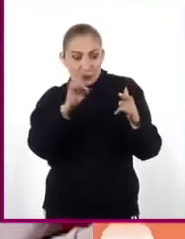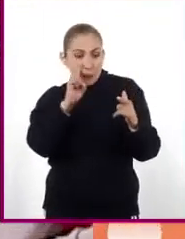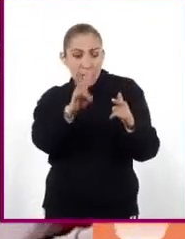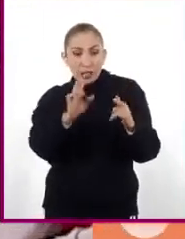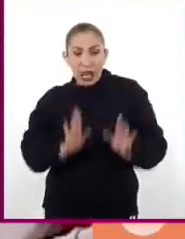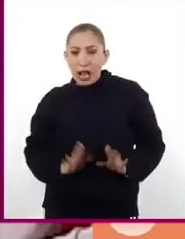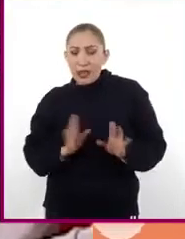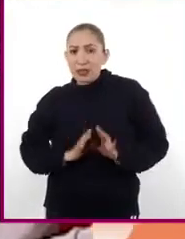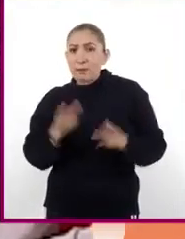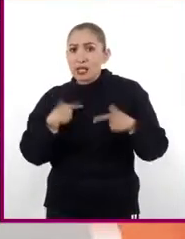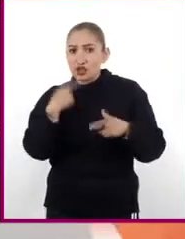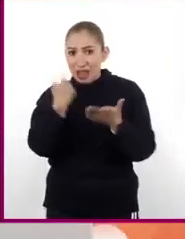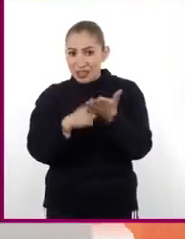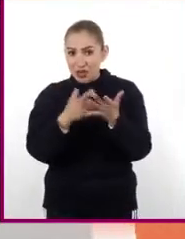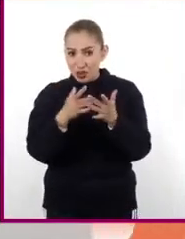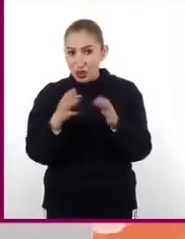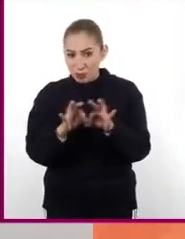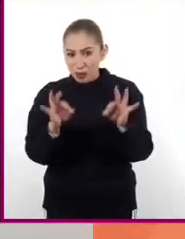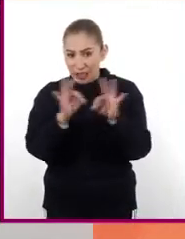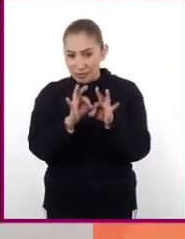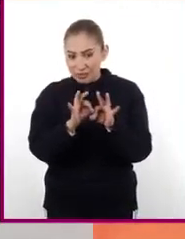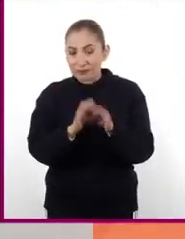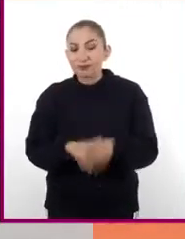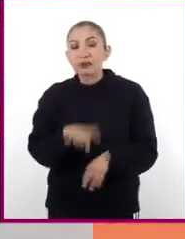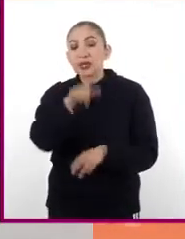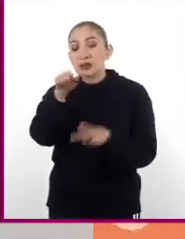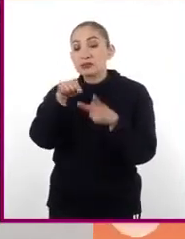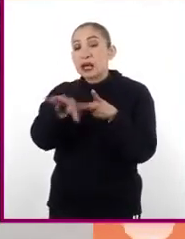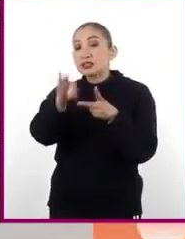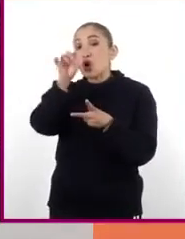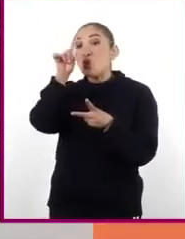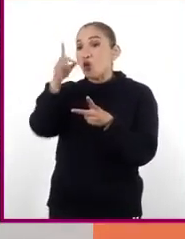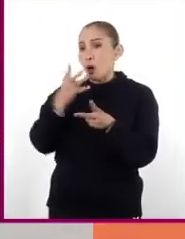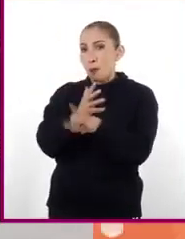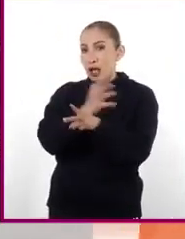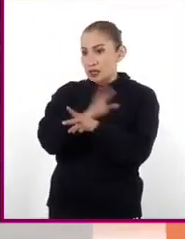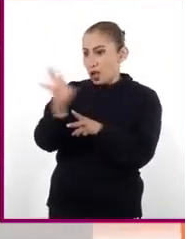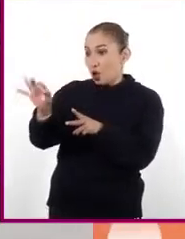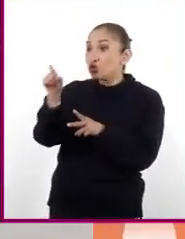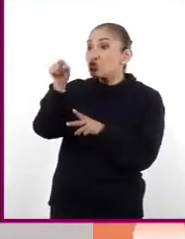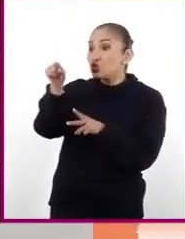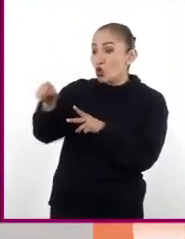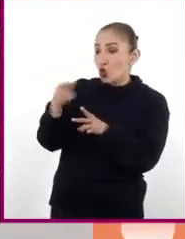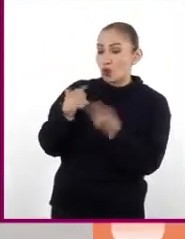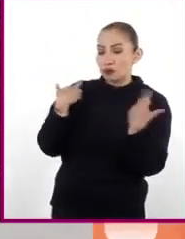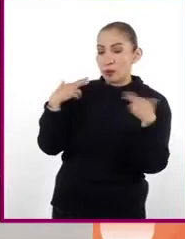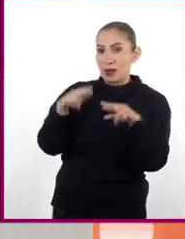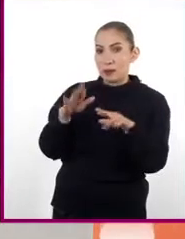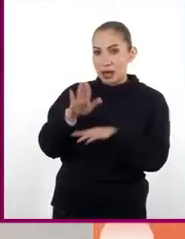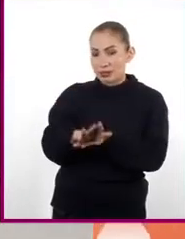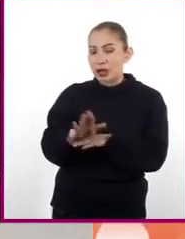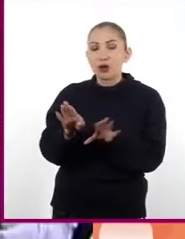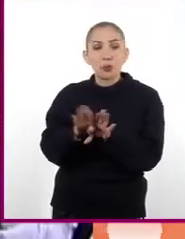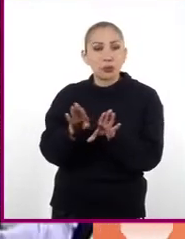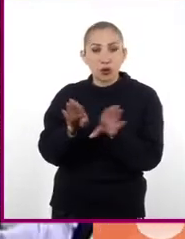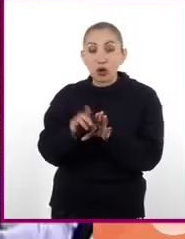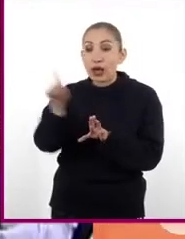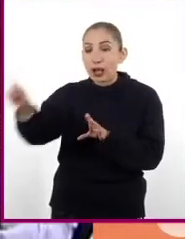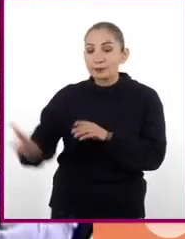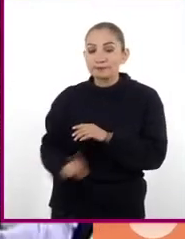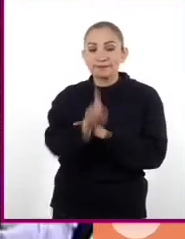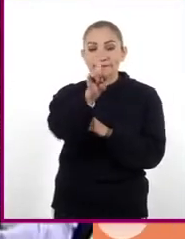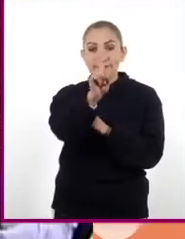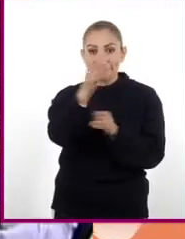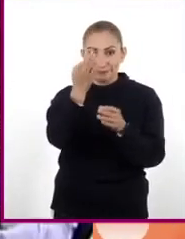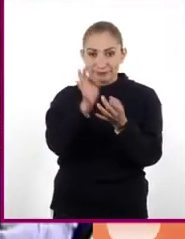notorio el carácter del personaje. Por último, van a escoger a uno de sus compañeros que los va a representar. ¿De qué manera? Pasará